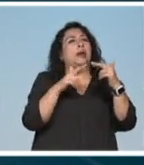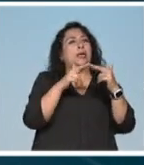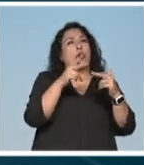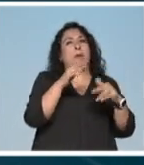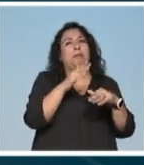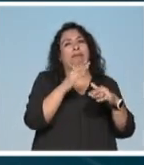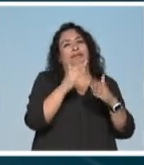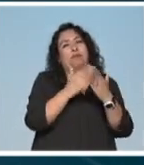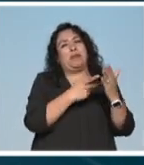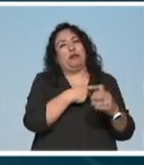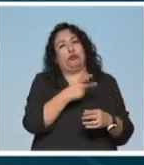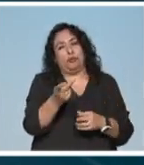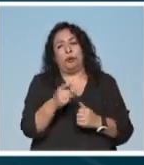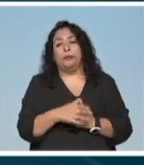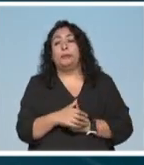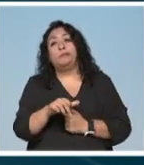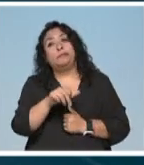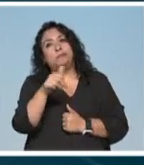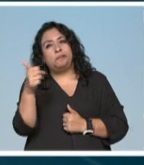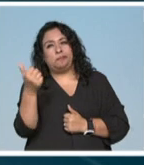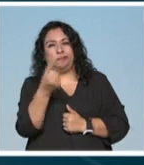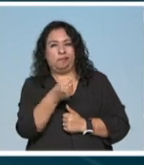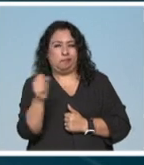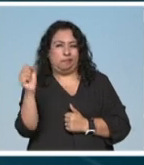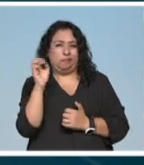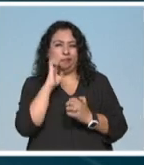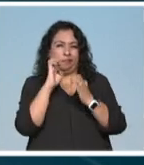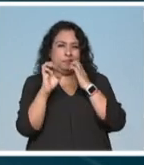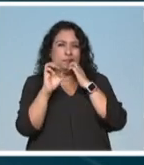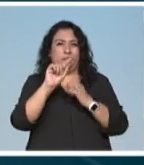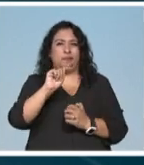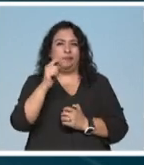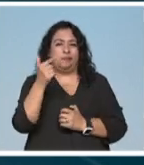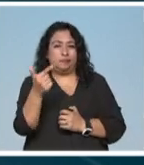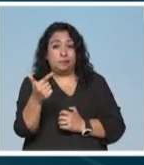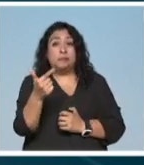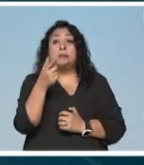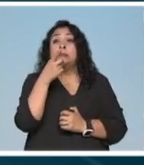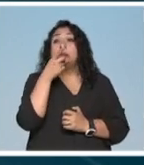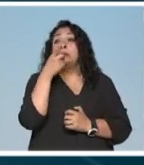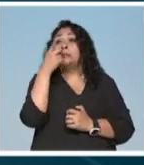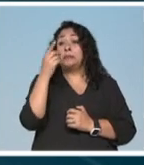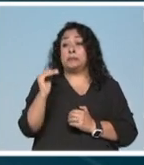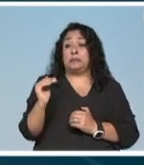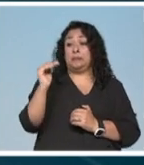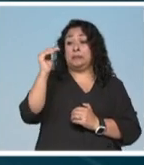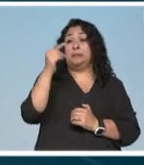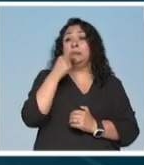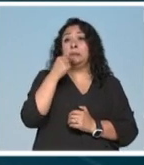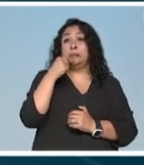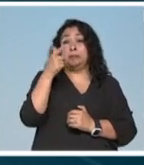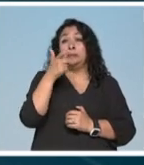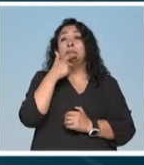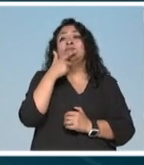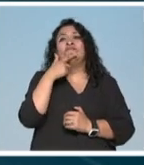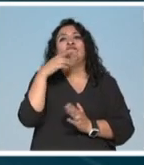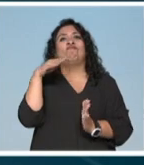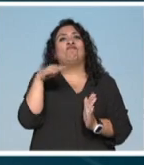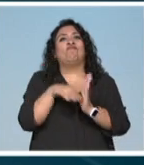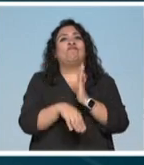pobre. Por otro lado, expertos entrevistados por The Guardian señalaron que la altura de los niños británicos ha